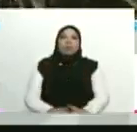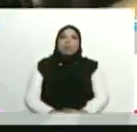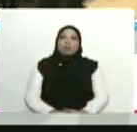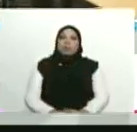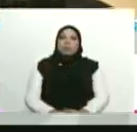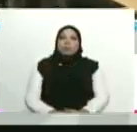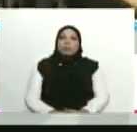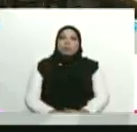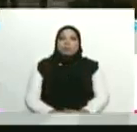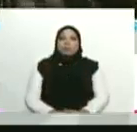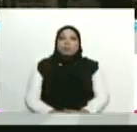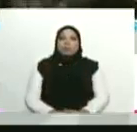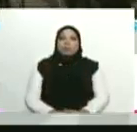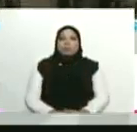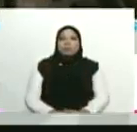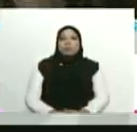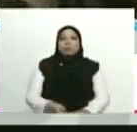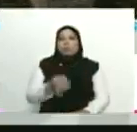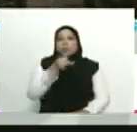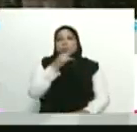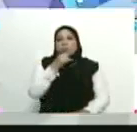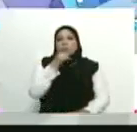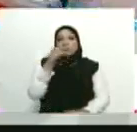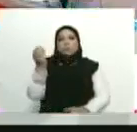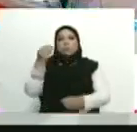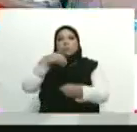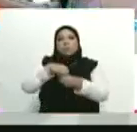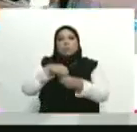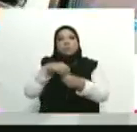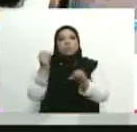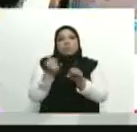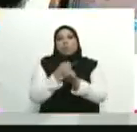de la Primera y la Segunda República, tiene que ver con el hecho de la no incorporación